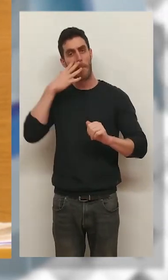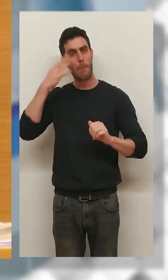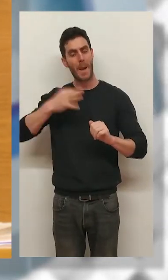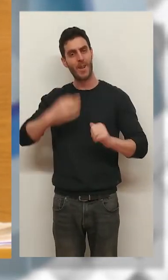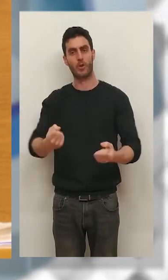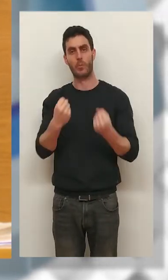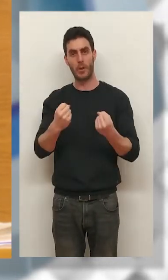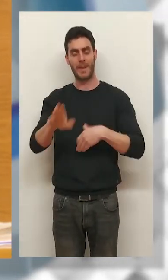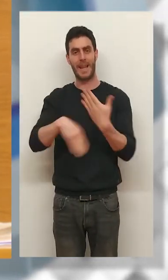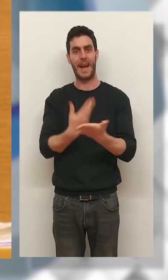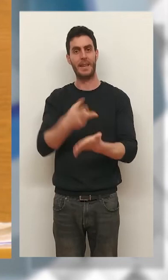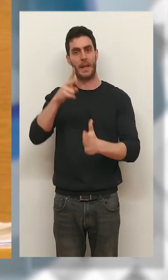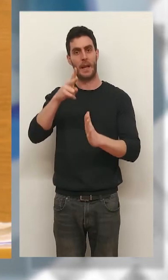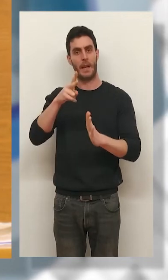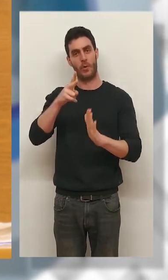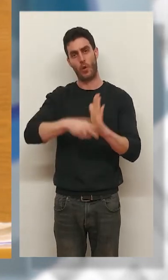ley.